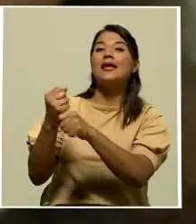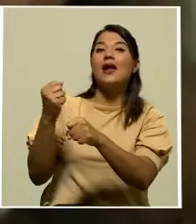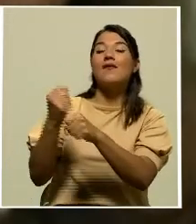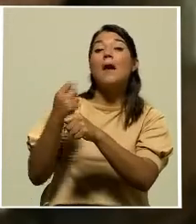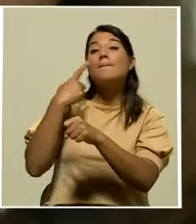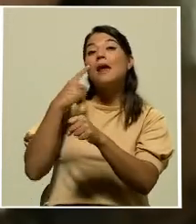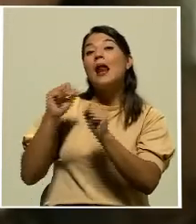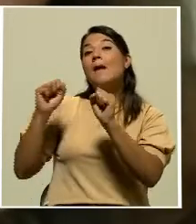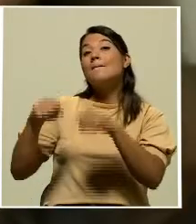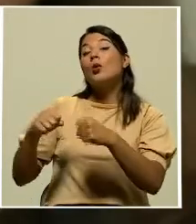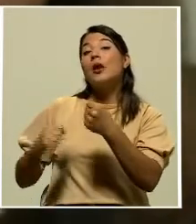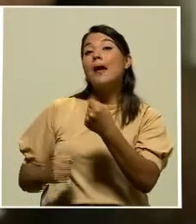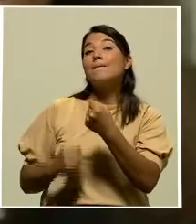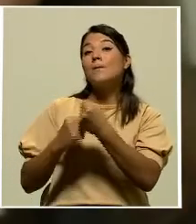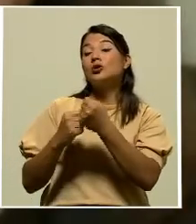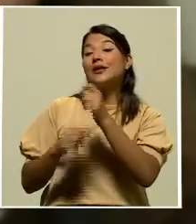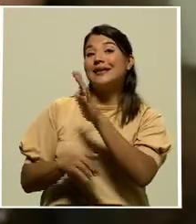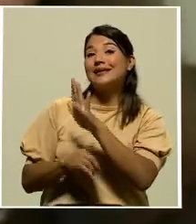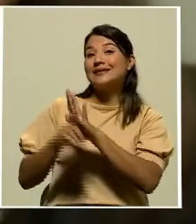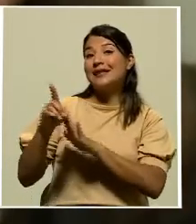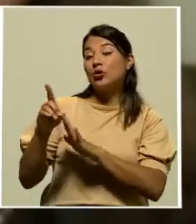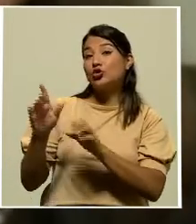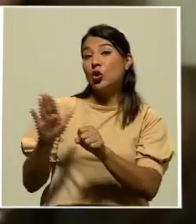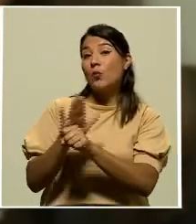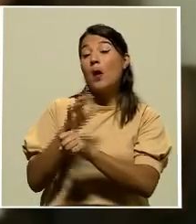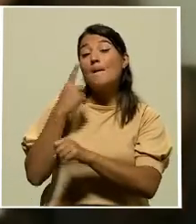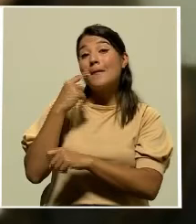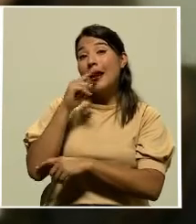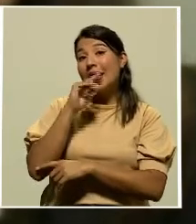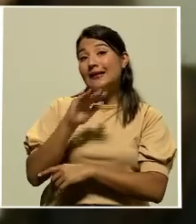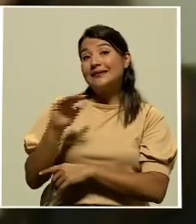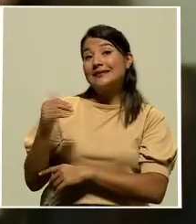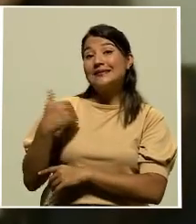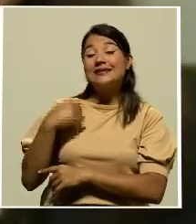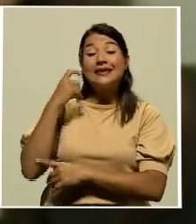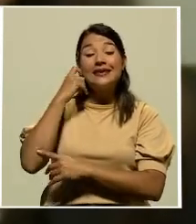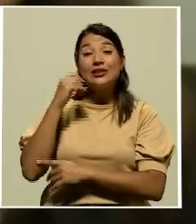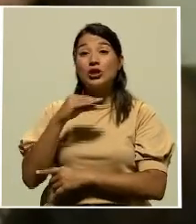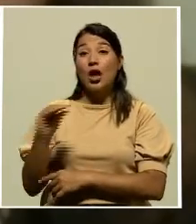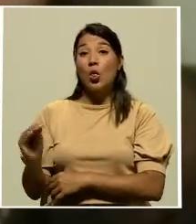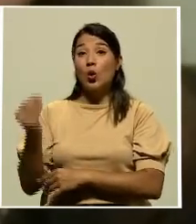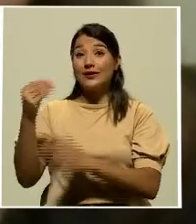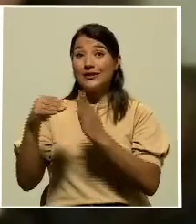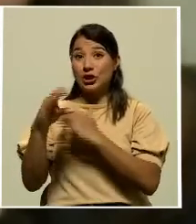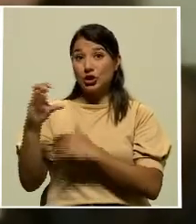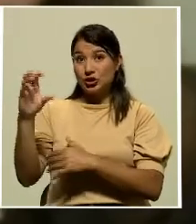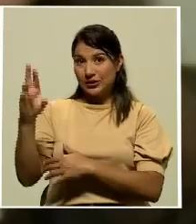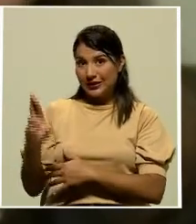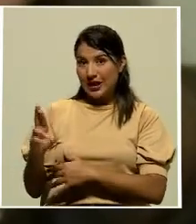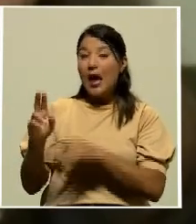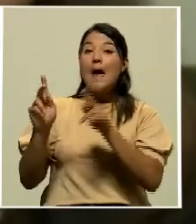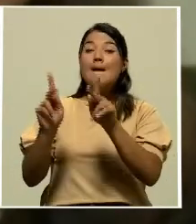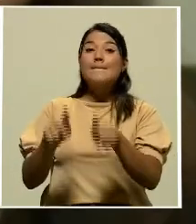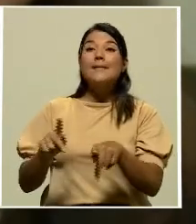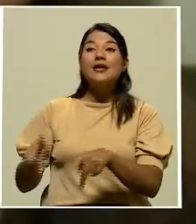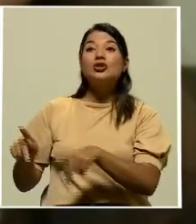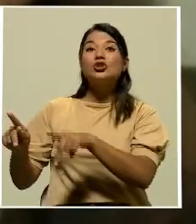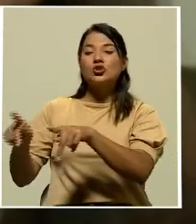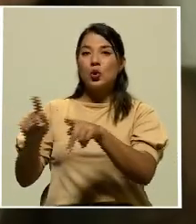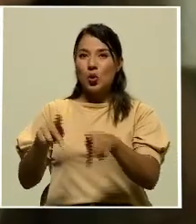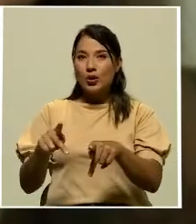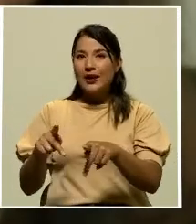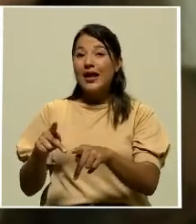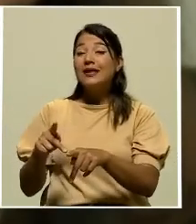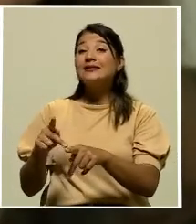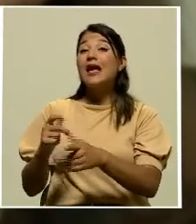para apoyar el desarrollo integral de los niños, niñas y adolescentes. Las personas que ayudan a cuidar de